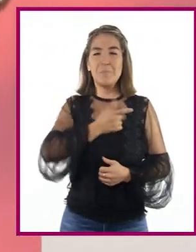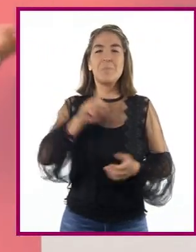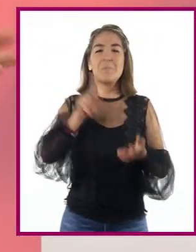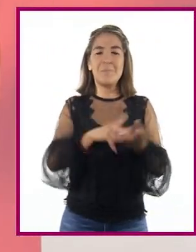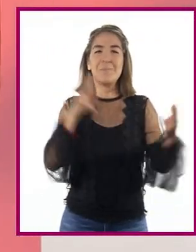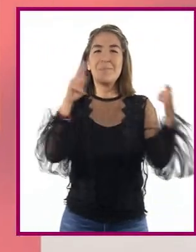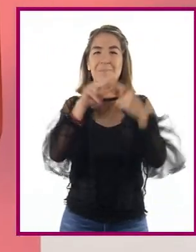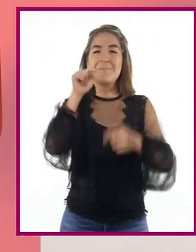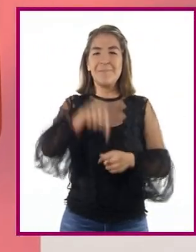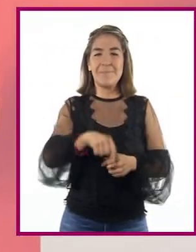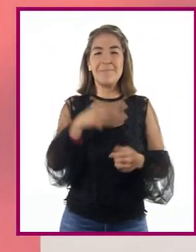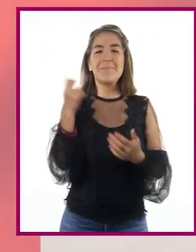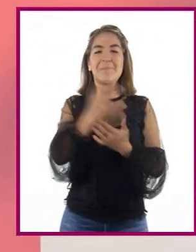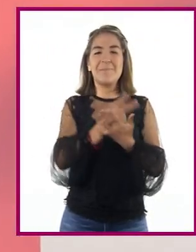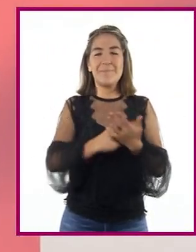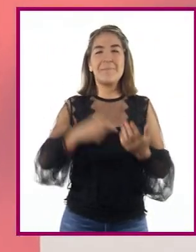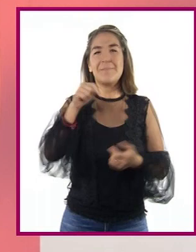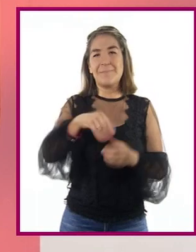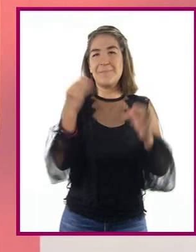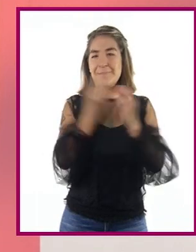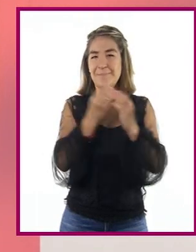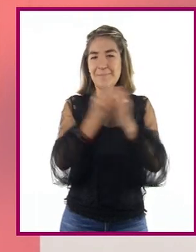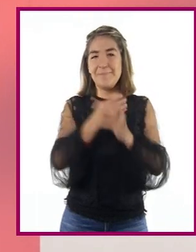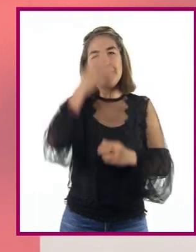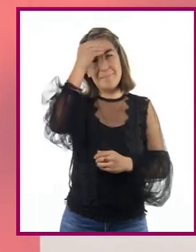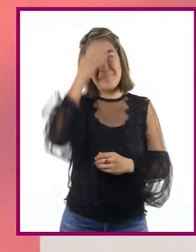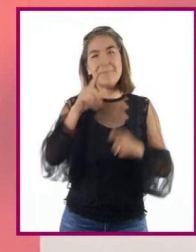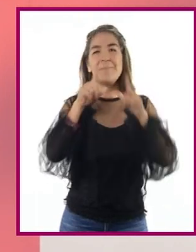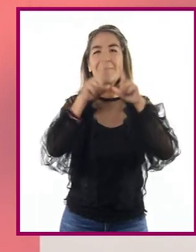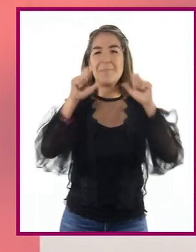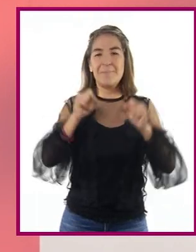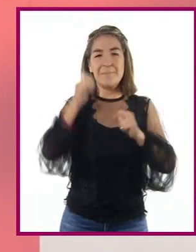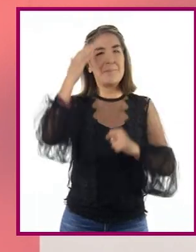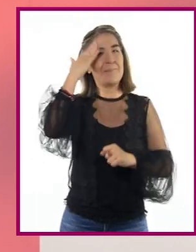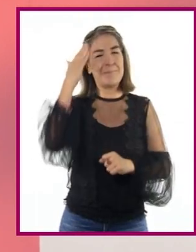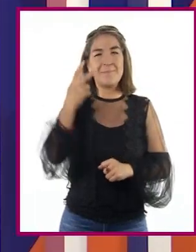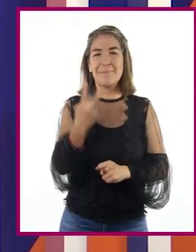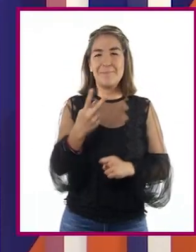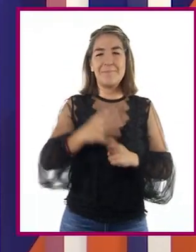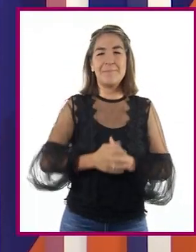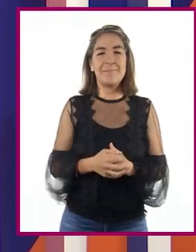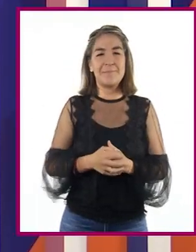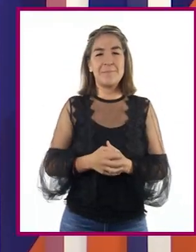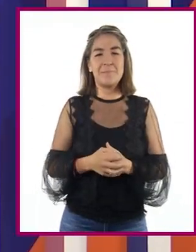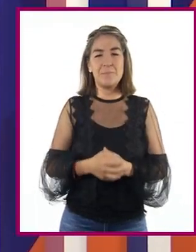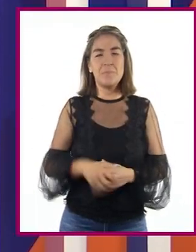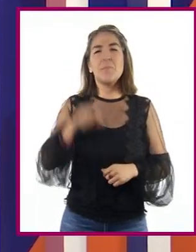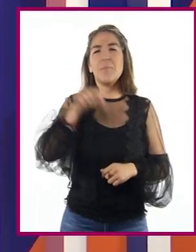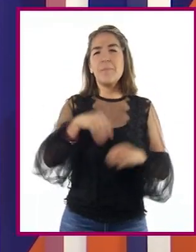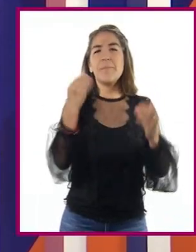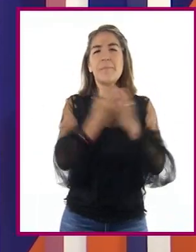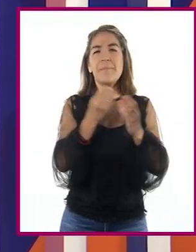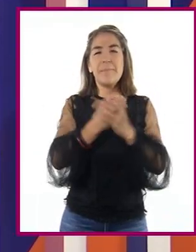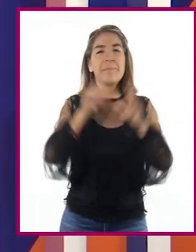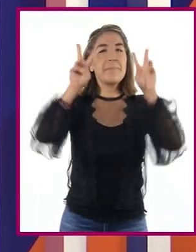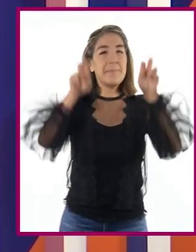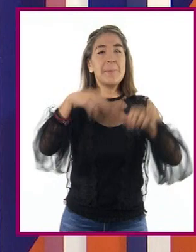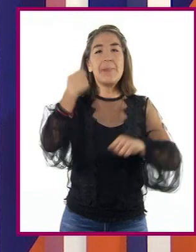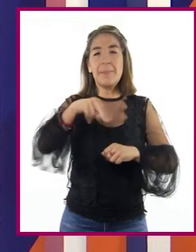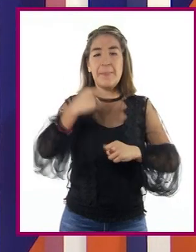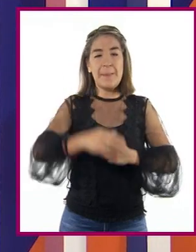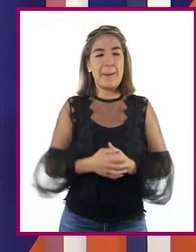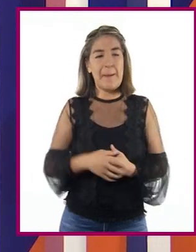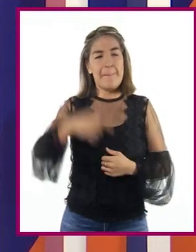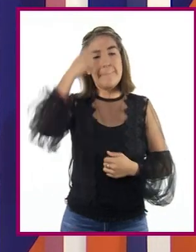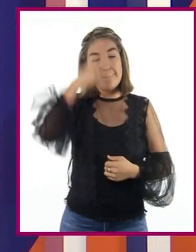gusto encontrarnos por aquí en una sesión más de Lengua Materna 2. Nuestra sesión de hoy se titula